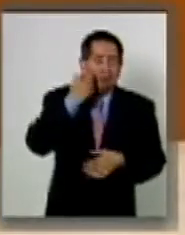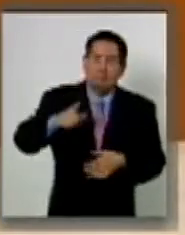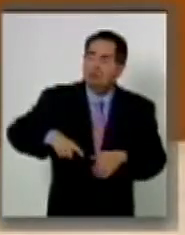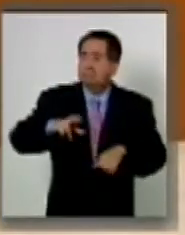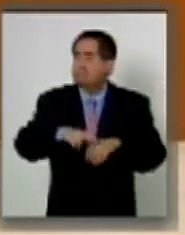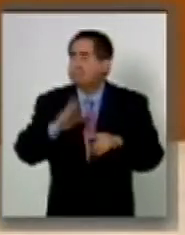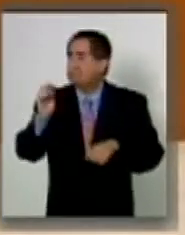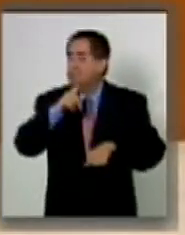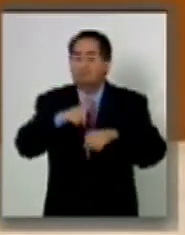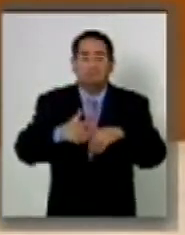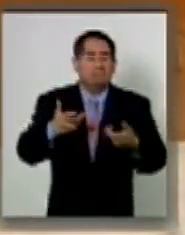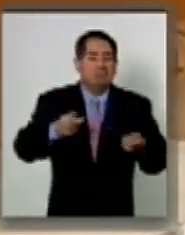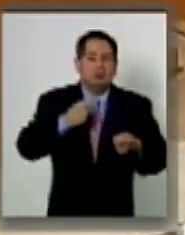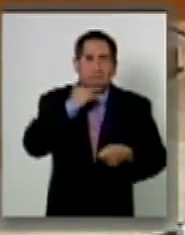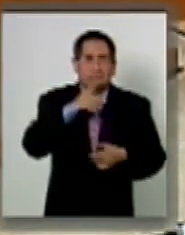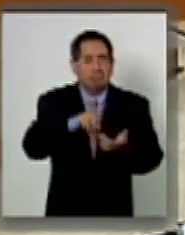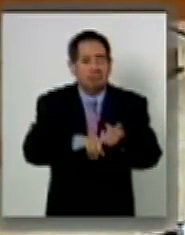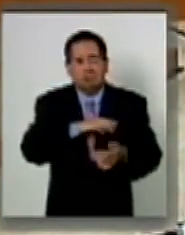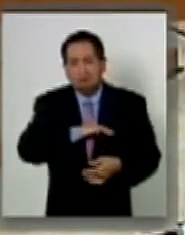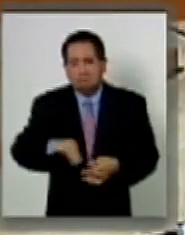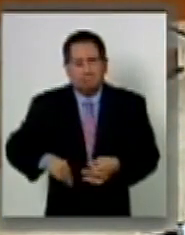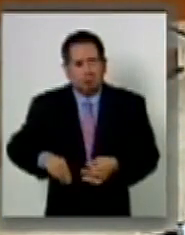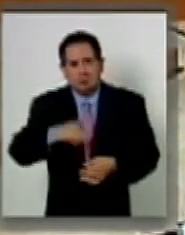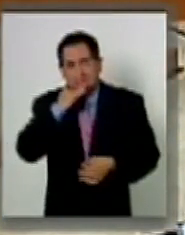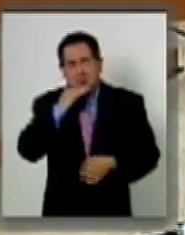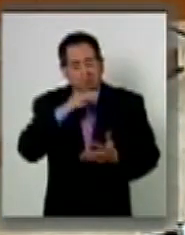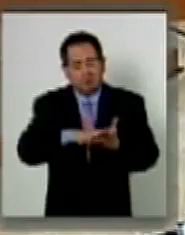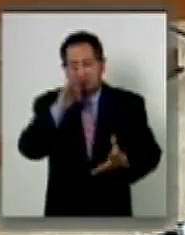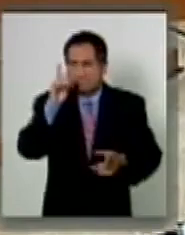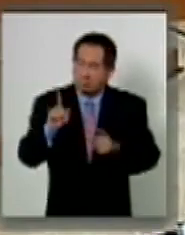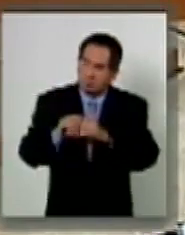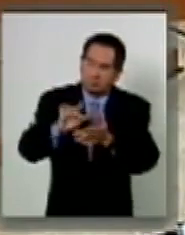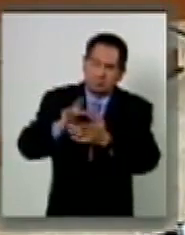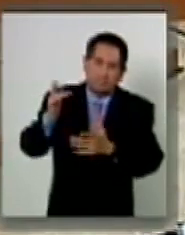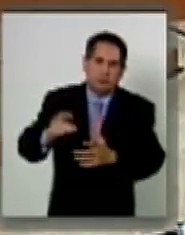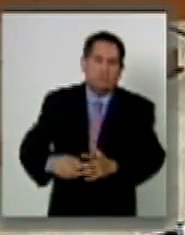gobierno federal y de gobiernos municipales en su gran mayoría. Muchas gracias. Muchas.